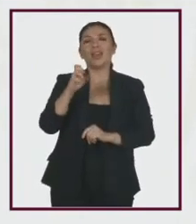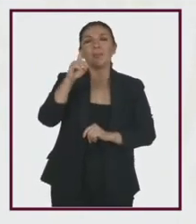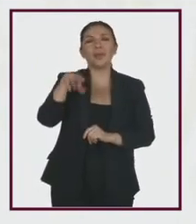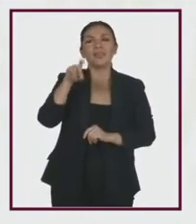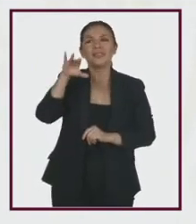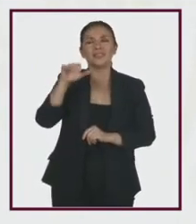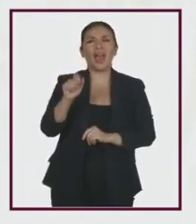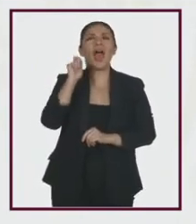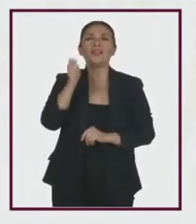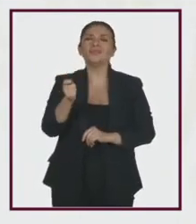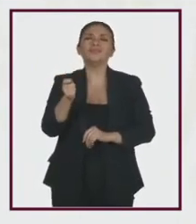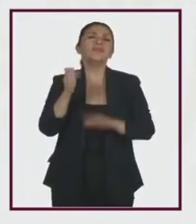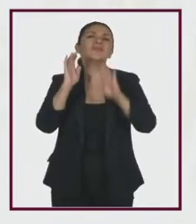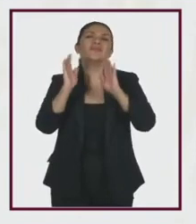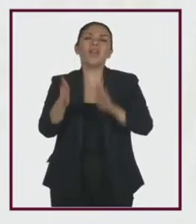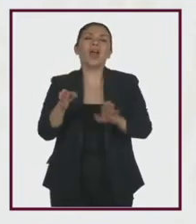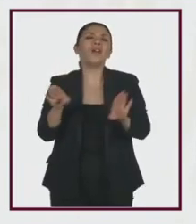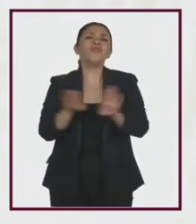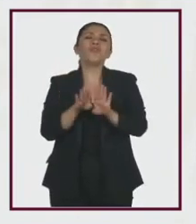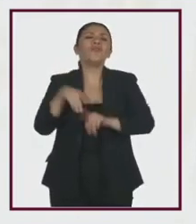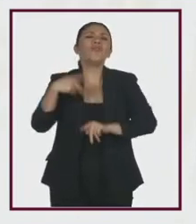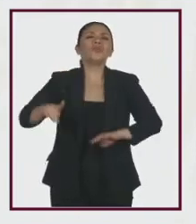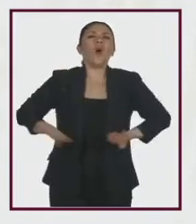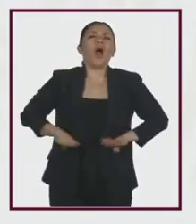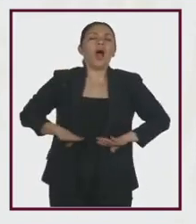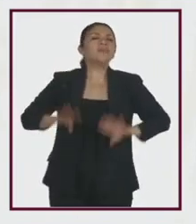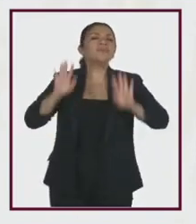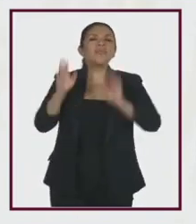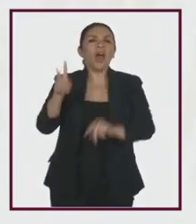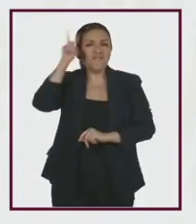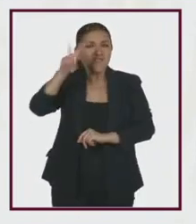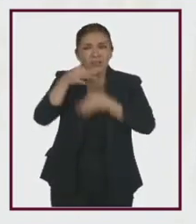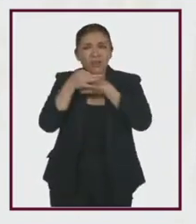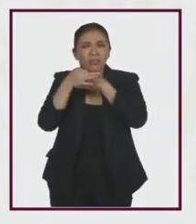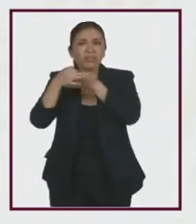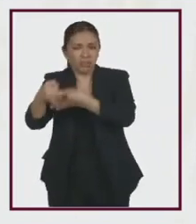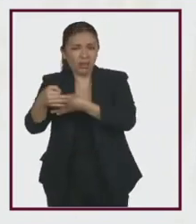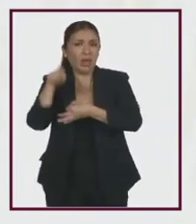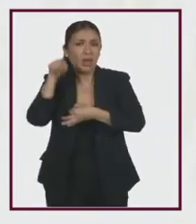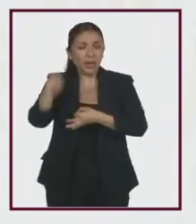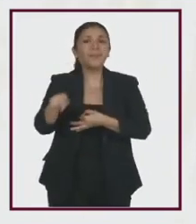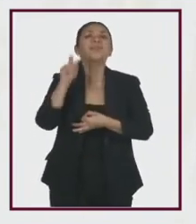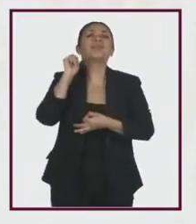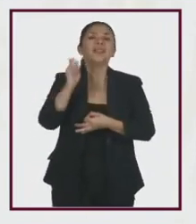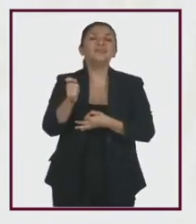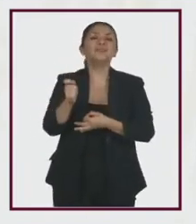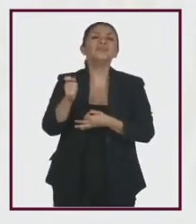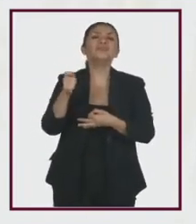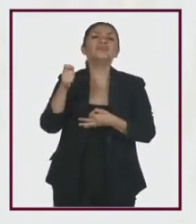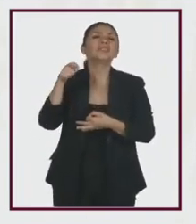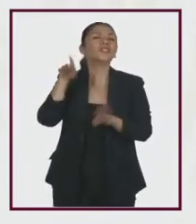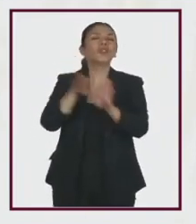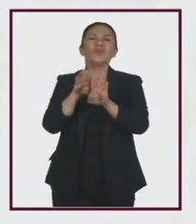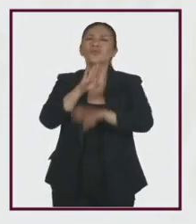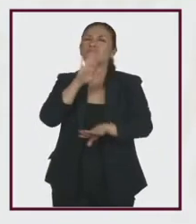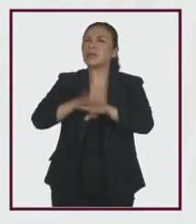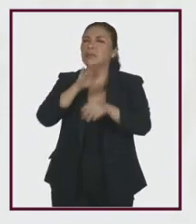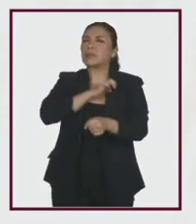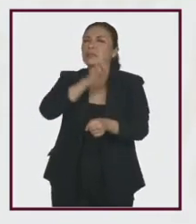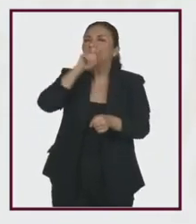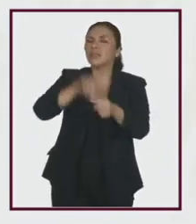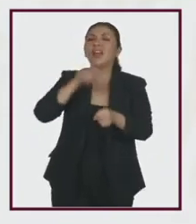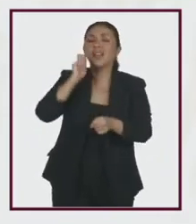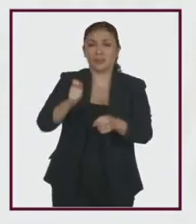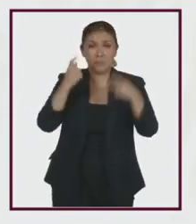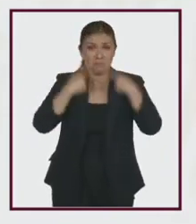es justamente, o la adicción, dependencia es igual a adicción, es esa característica específica que tenemos